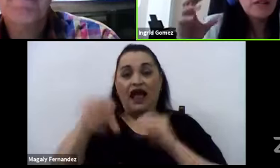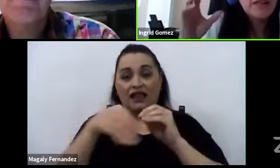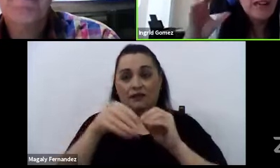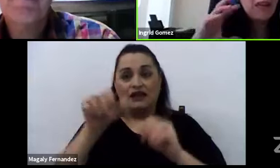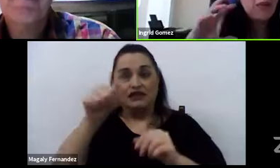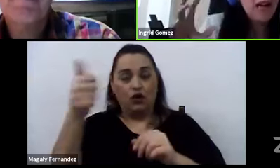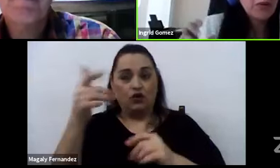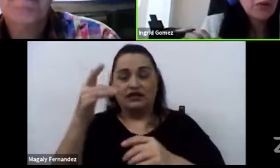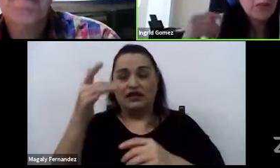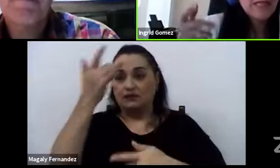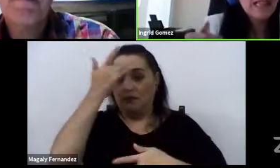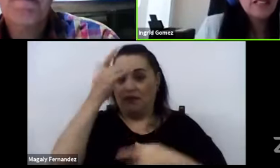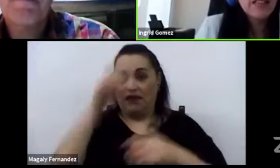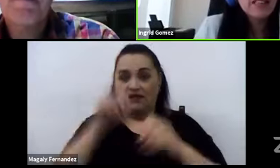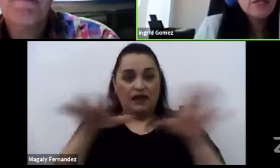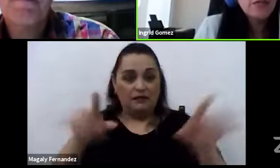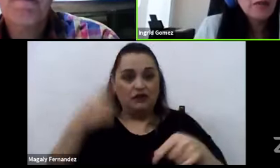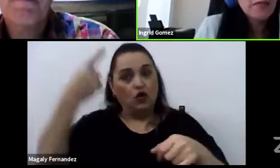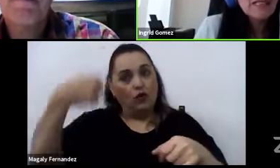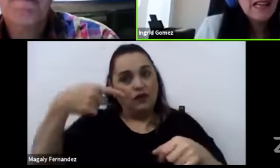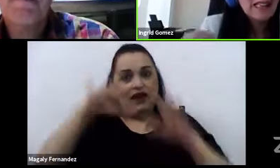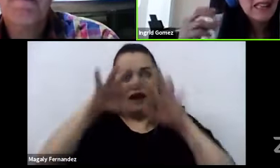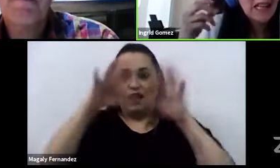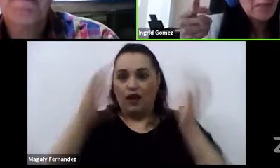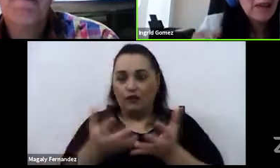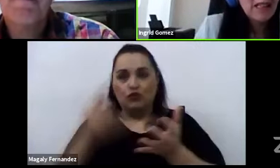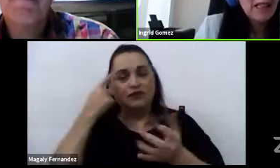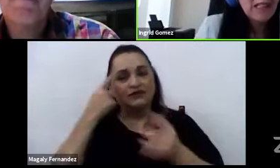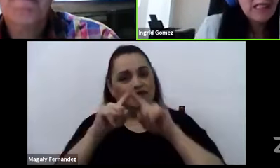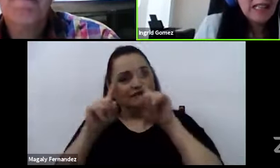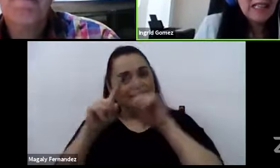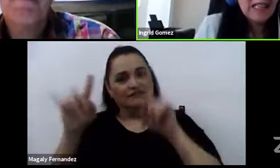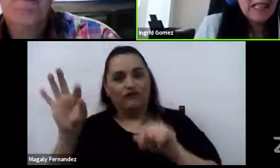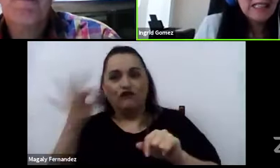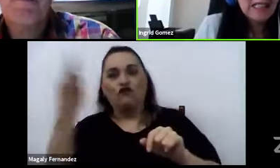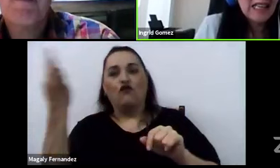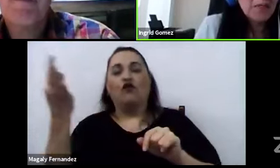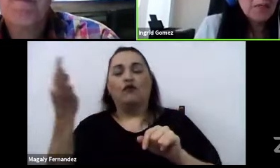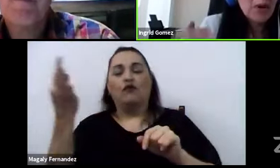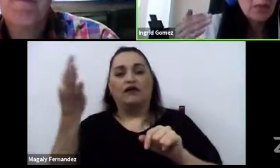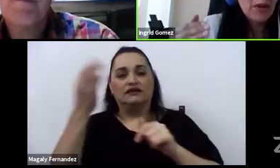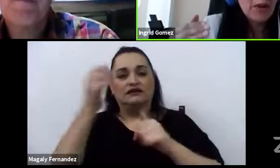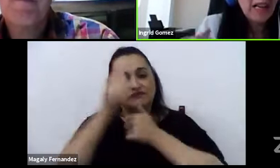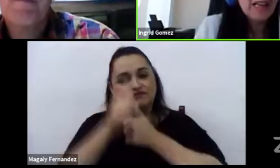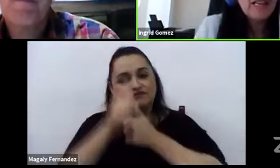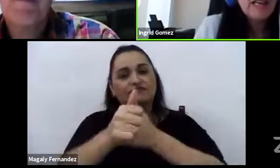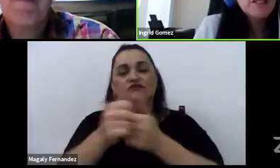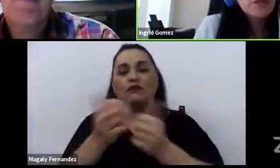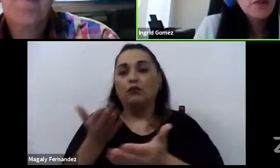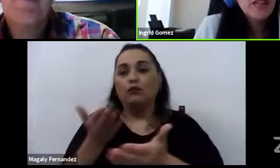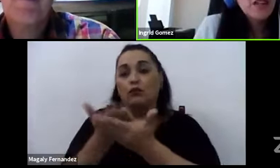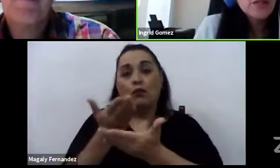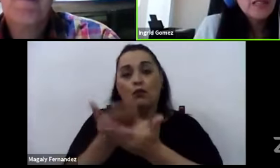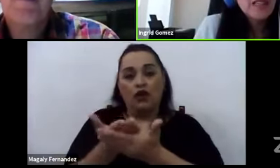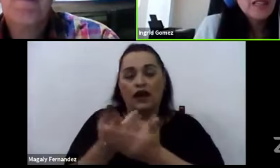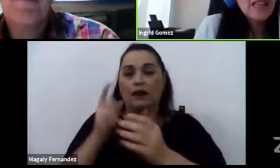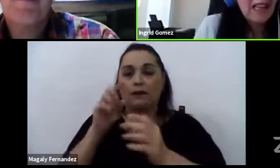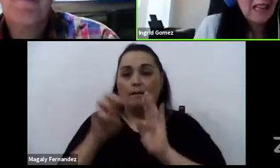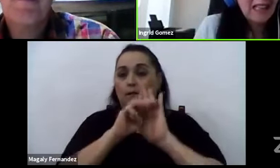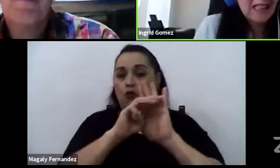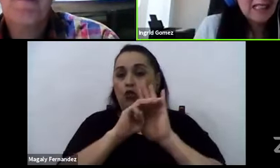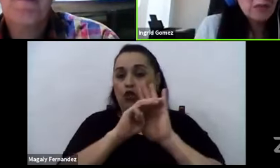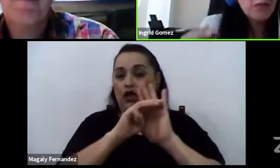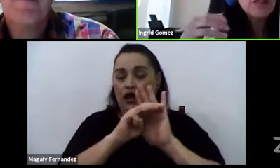que han obligado al mundo a pensar diferentes formas de medir y de proponer estos modelos